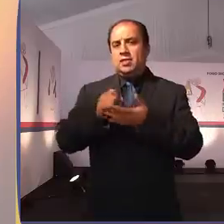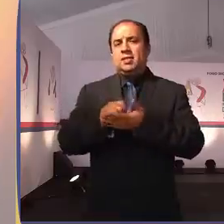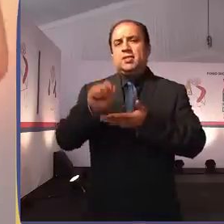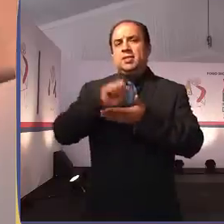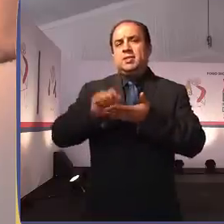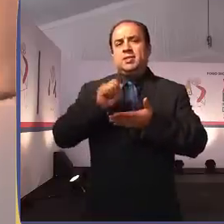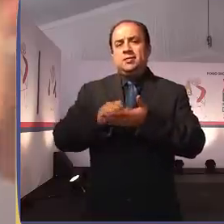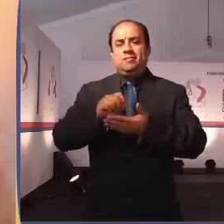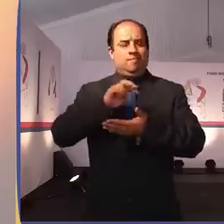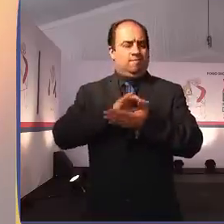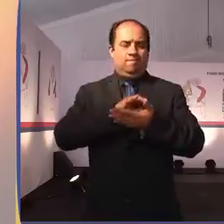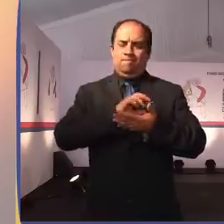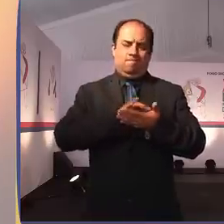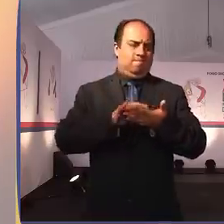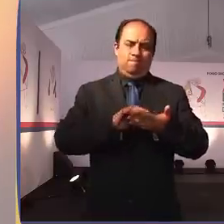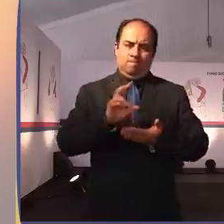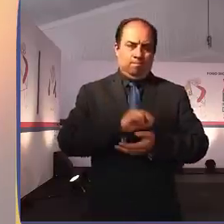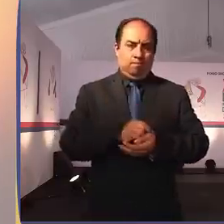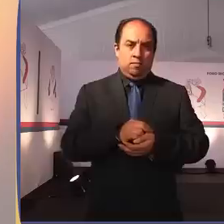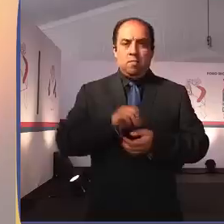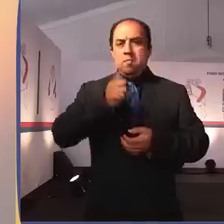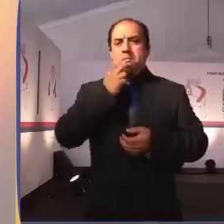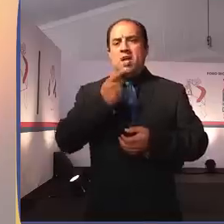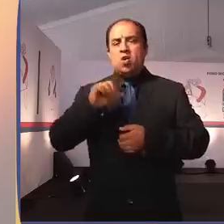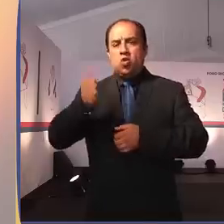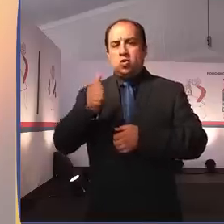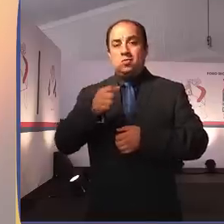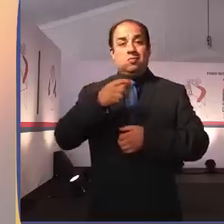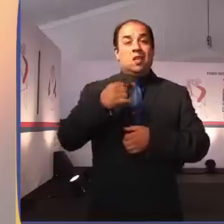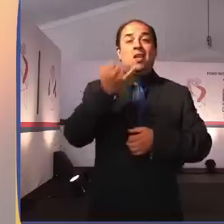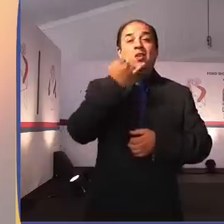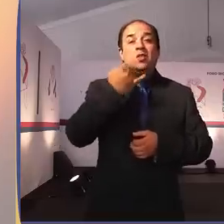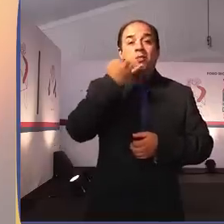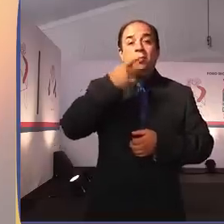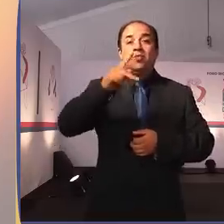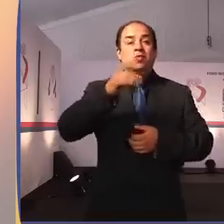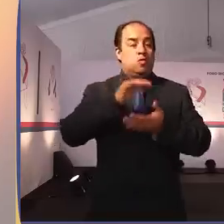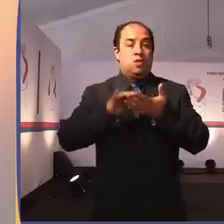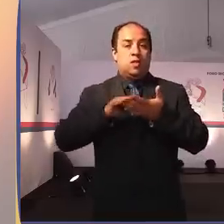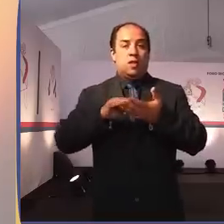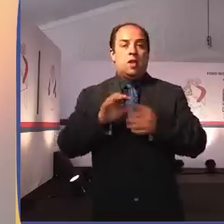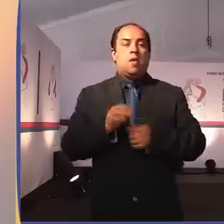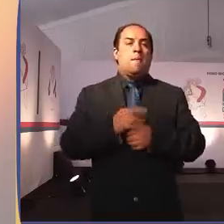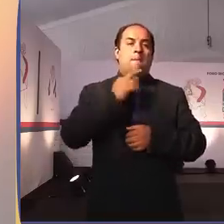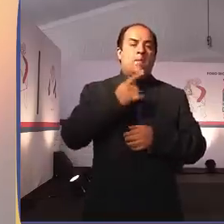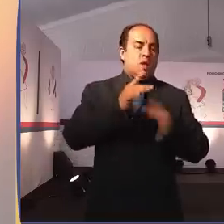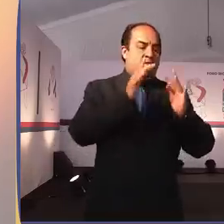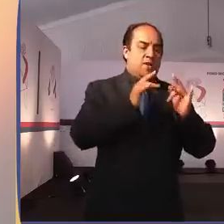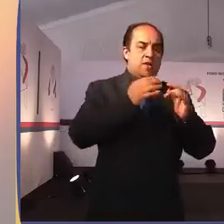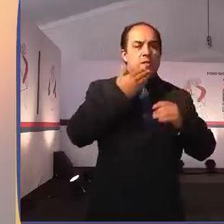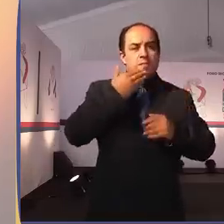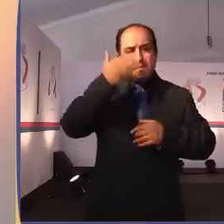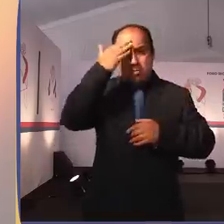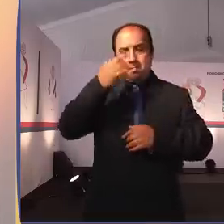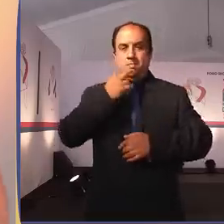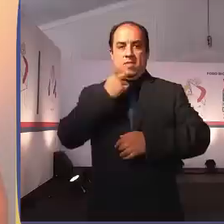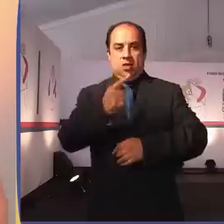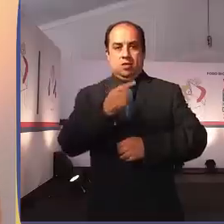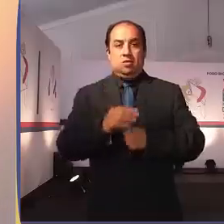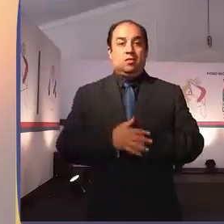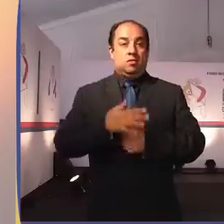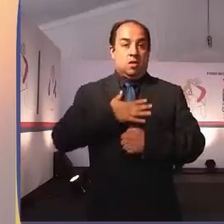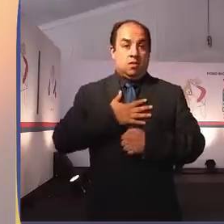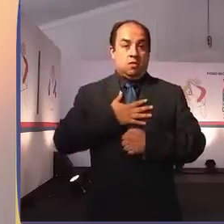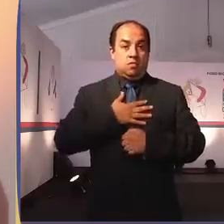nada más otros, esos no. No lean en su lengua, porque, mire, si leen en francés o en árabe, mejor, porque a mí, de